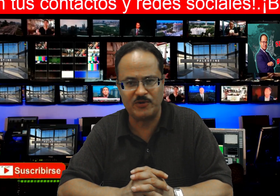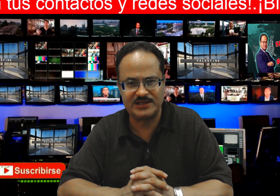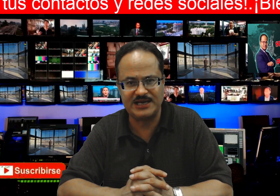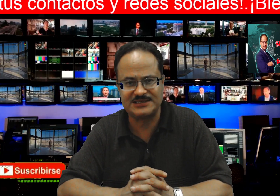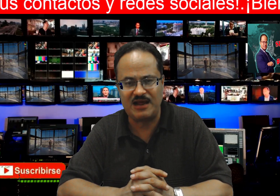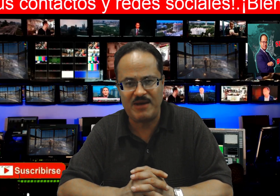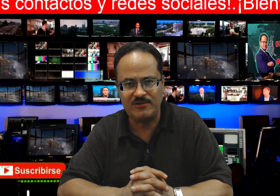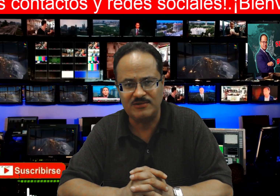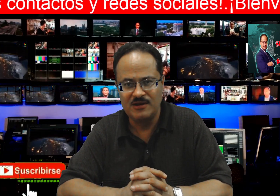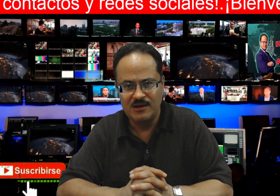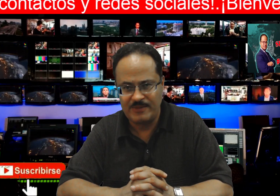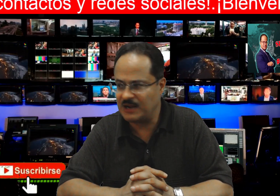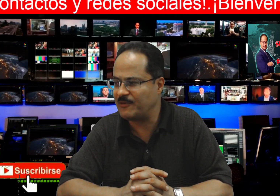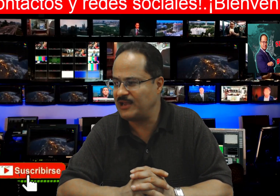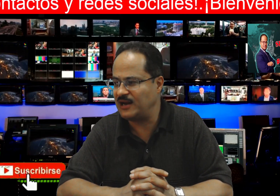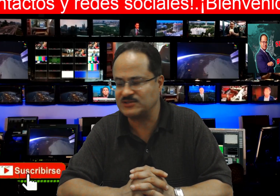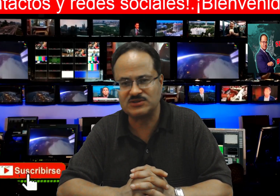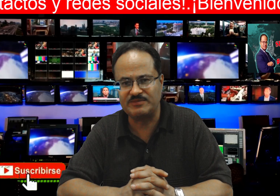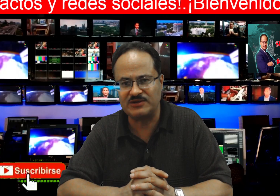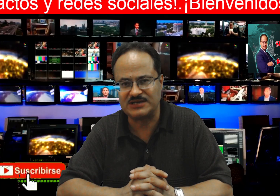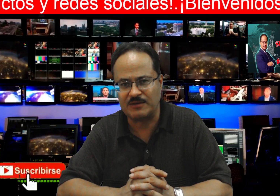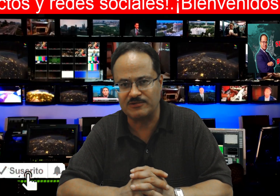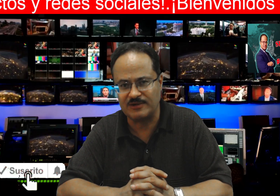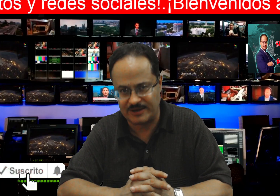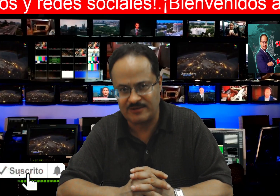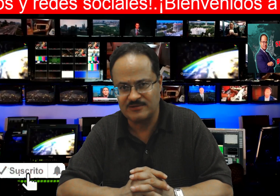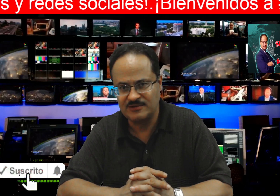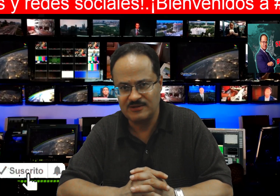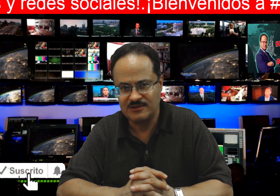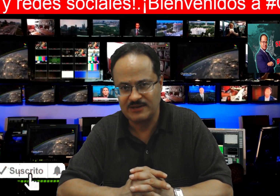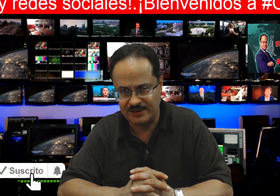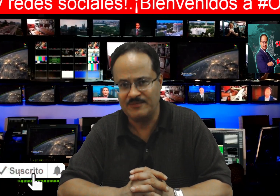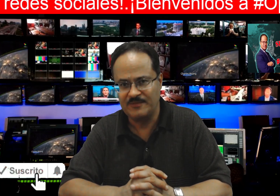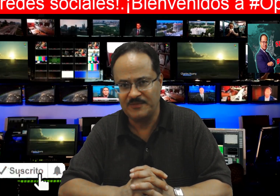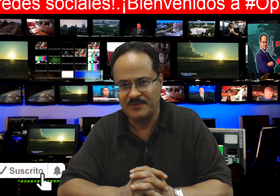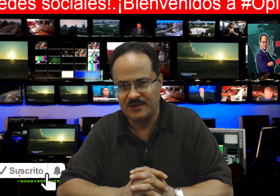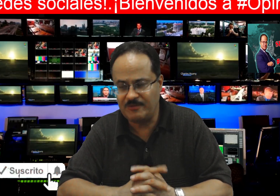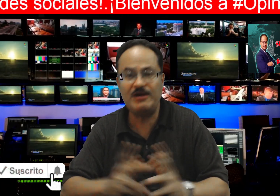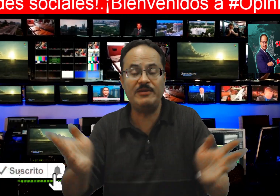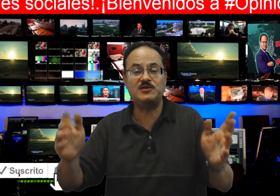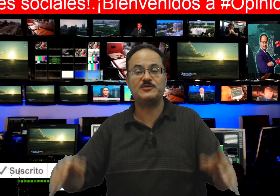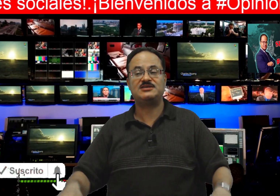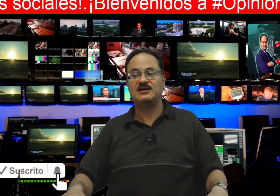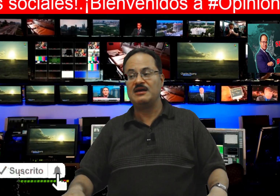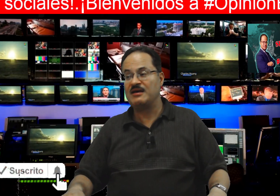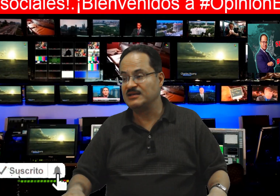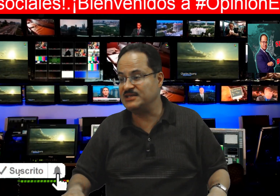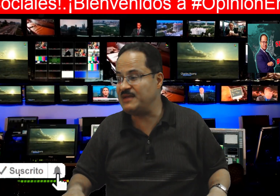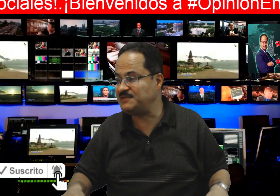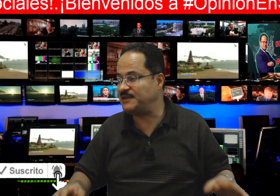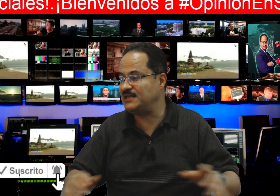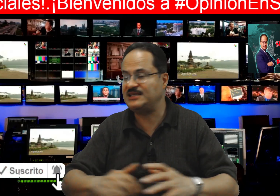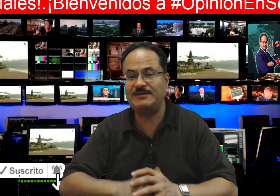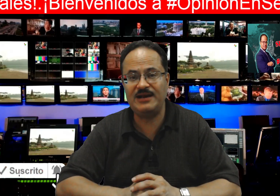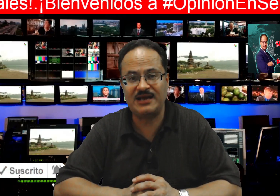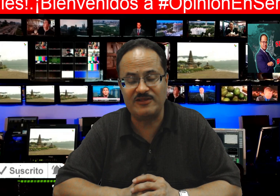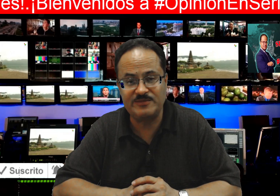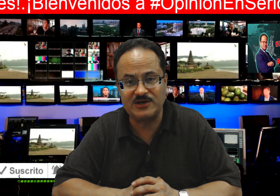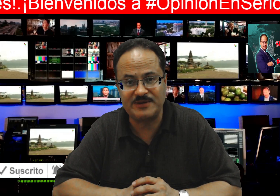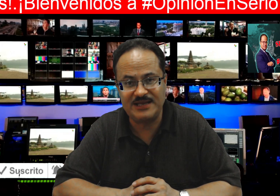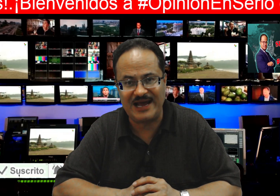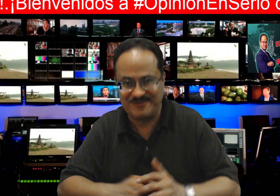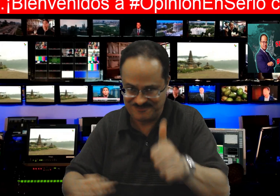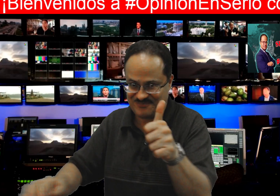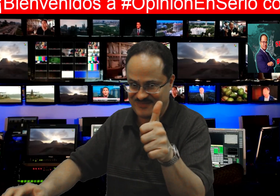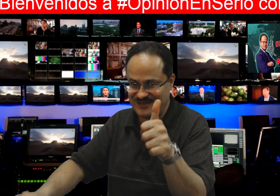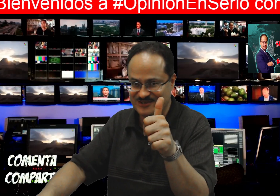acopio que tengas a la mano Para apoyar a nuestros hermanos de Acapulco Guerrero y Bueno amigos pues sin más pen la chévere que Dios me